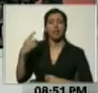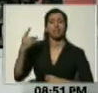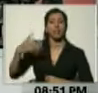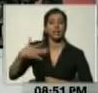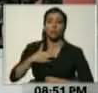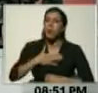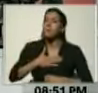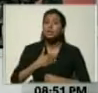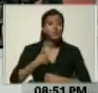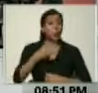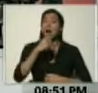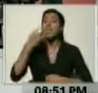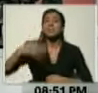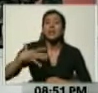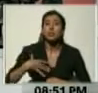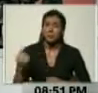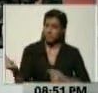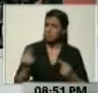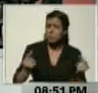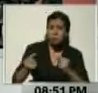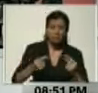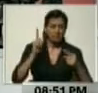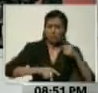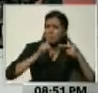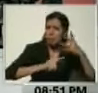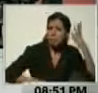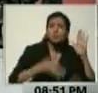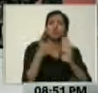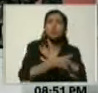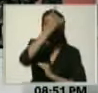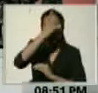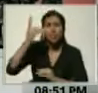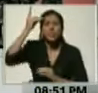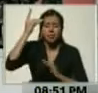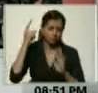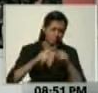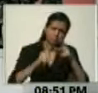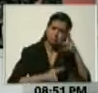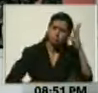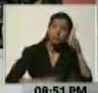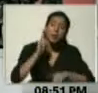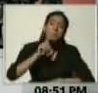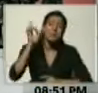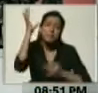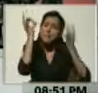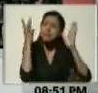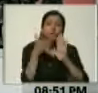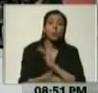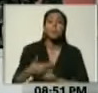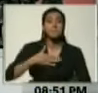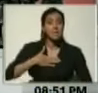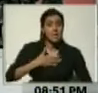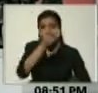de mí, a mí me difamaron de esos medios de comunicación. Y a mí, conmigo hablaron.